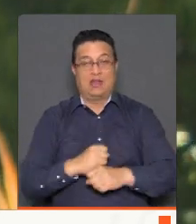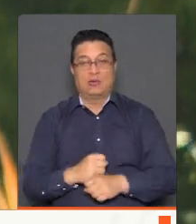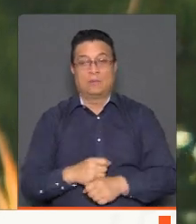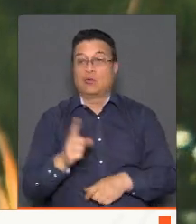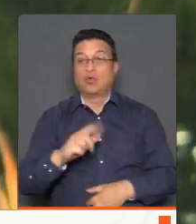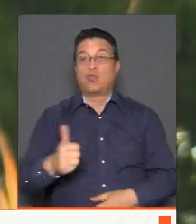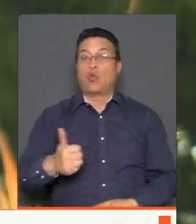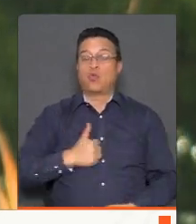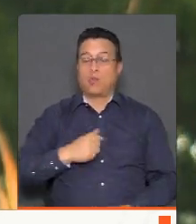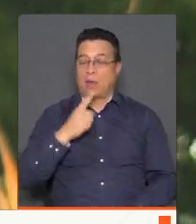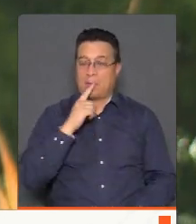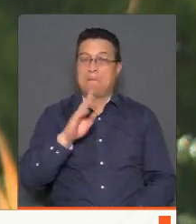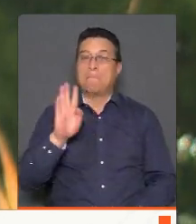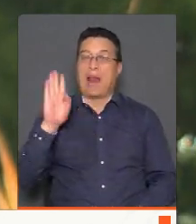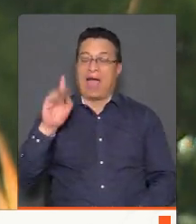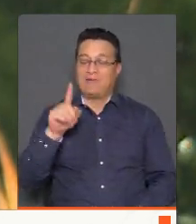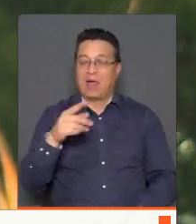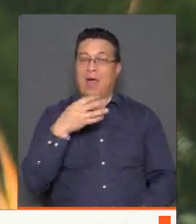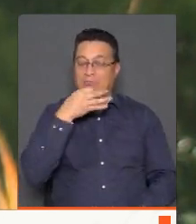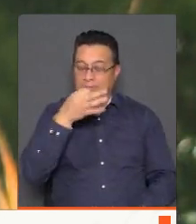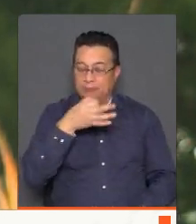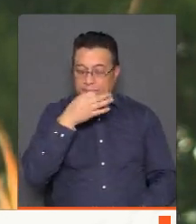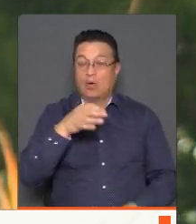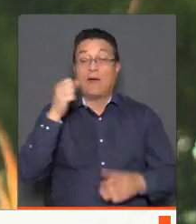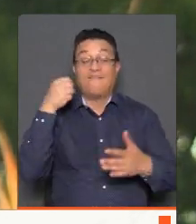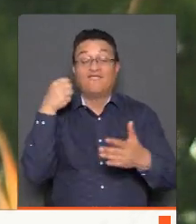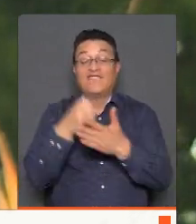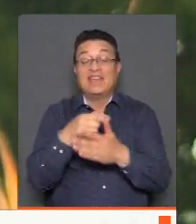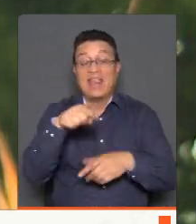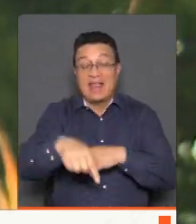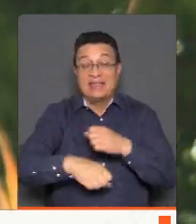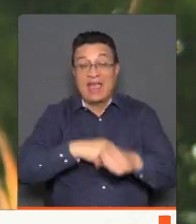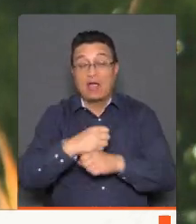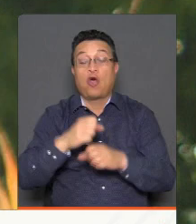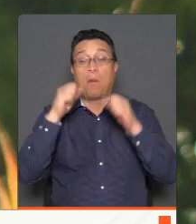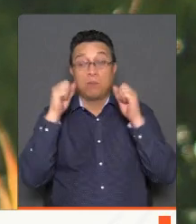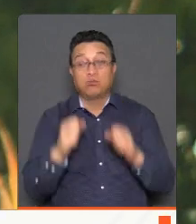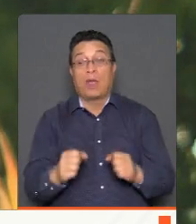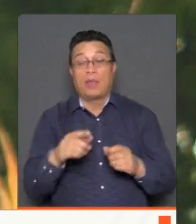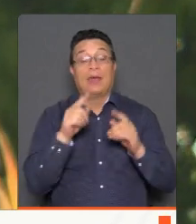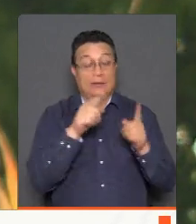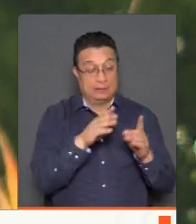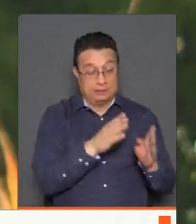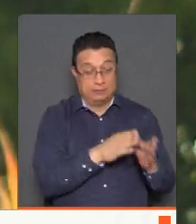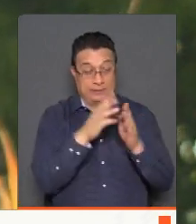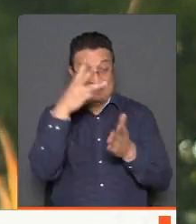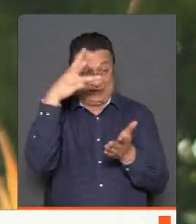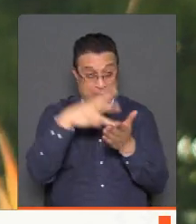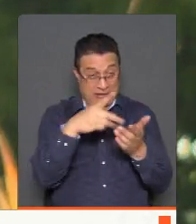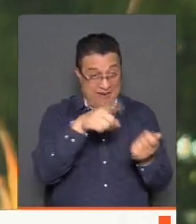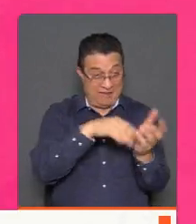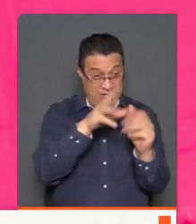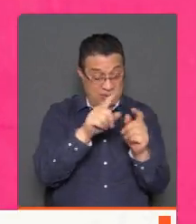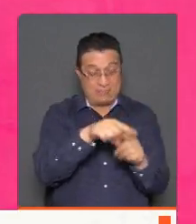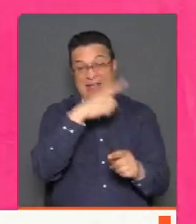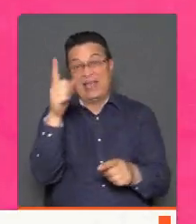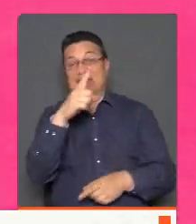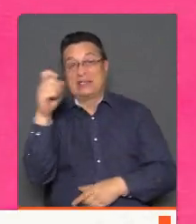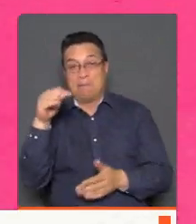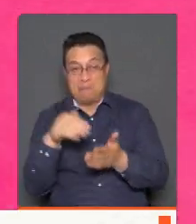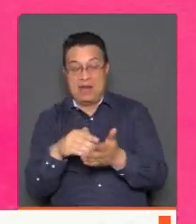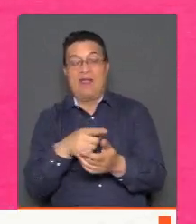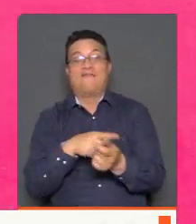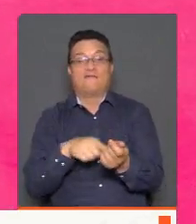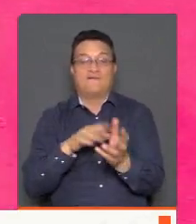cumpliendo la palabra, presidente, de que a fines de este año podamos pasar de 3.000 familias a 100.000 familias.